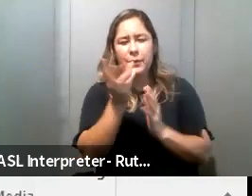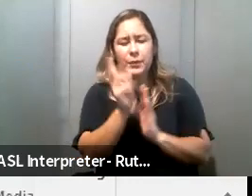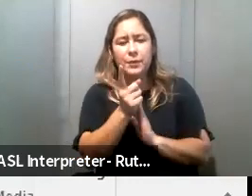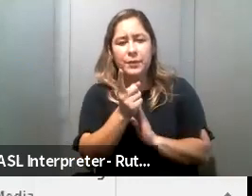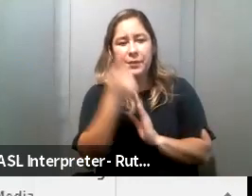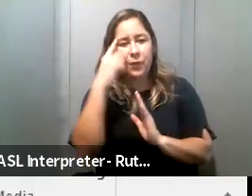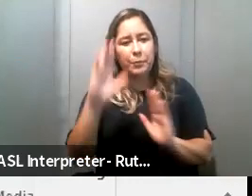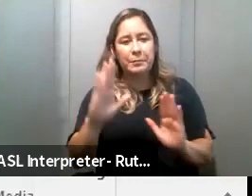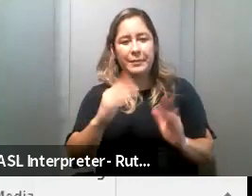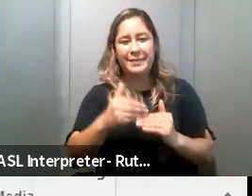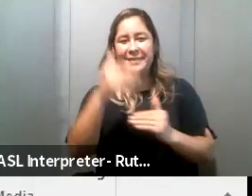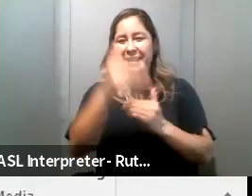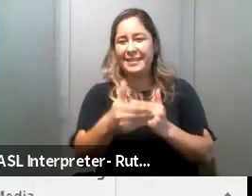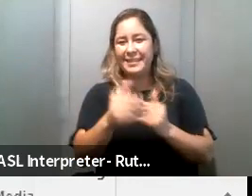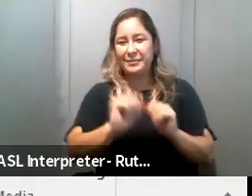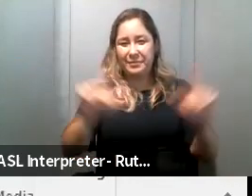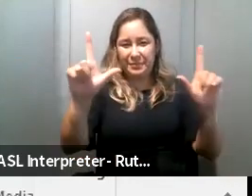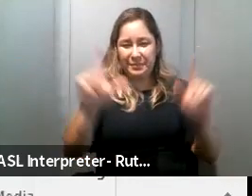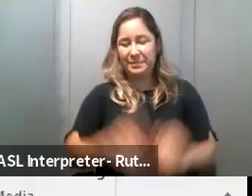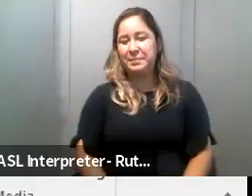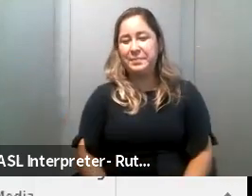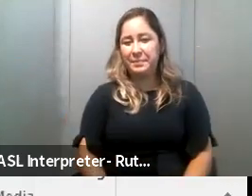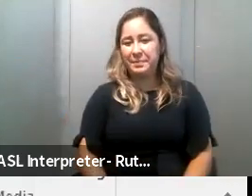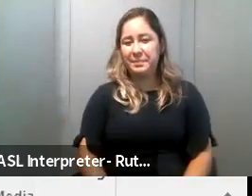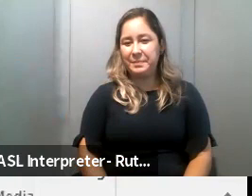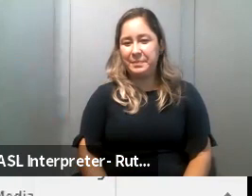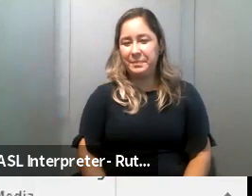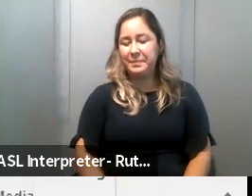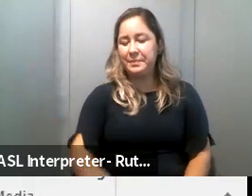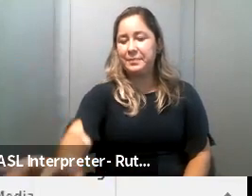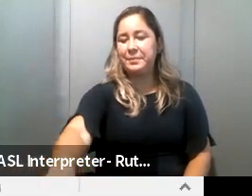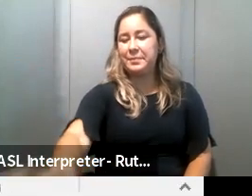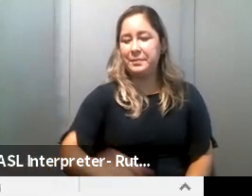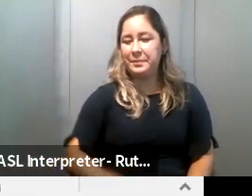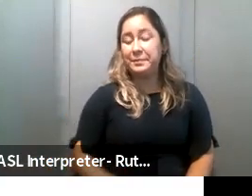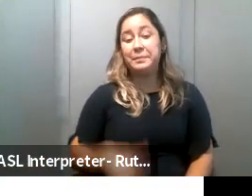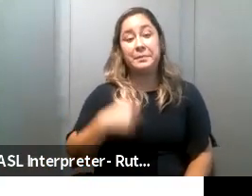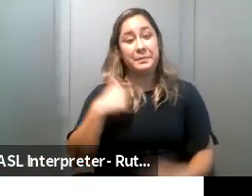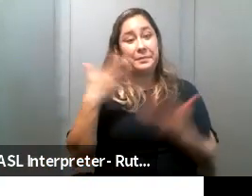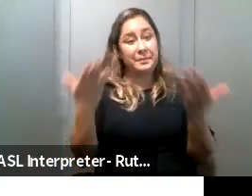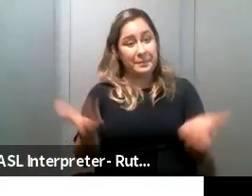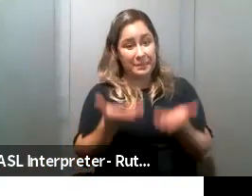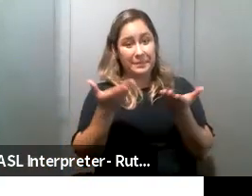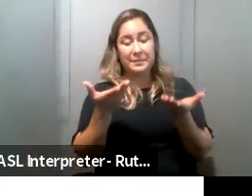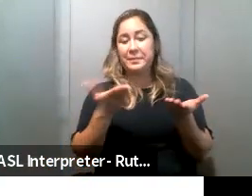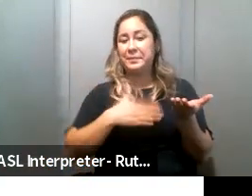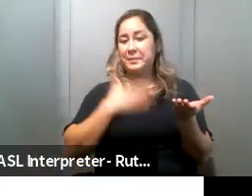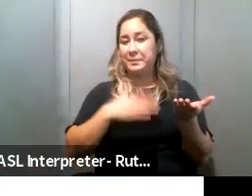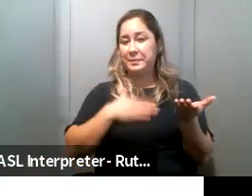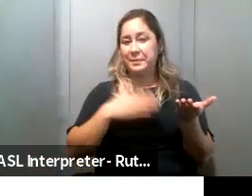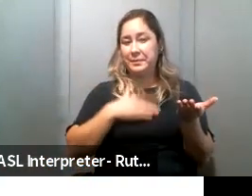la siguiente presentación. Y es mi gusto pasarle la palabra